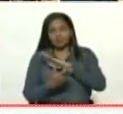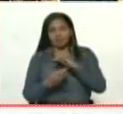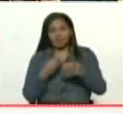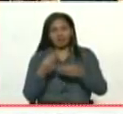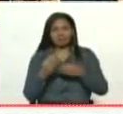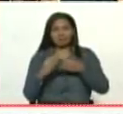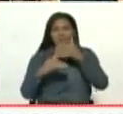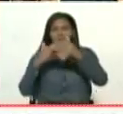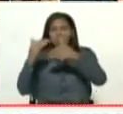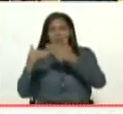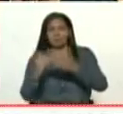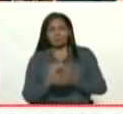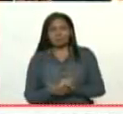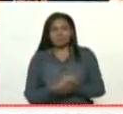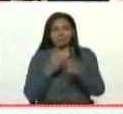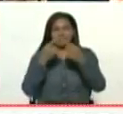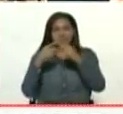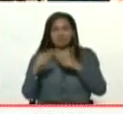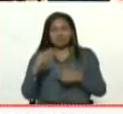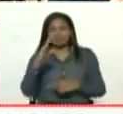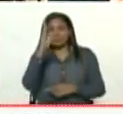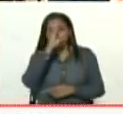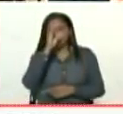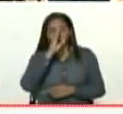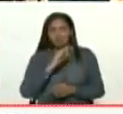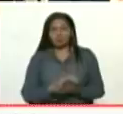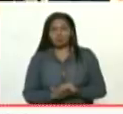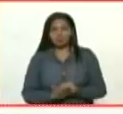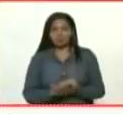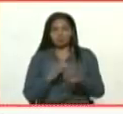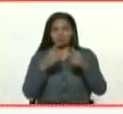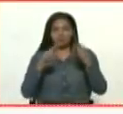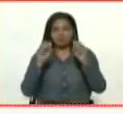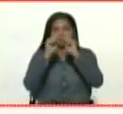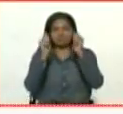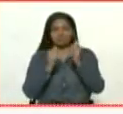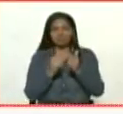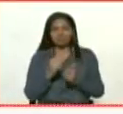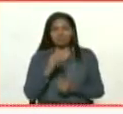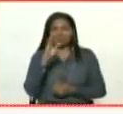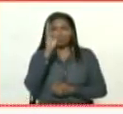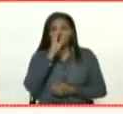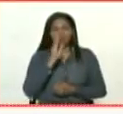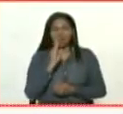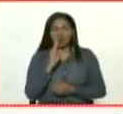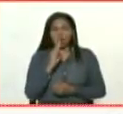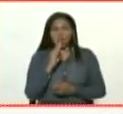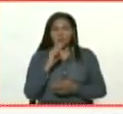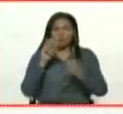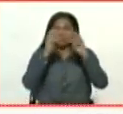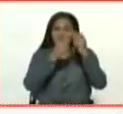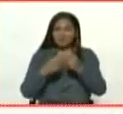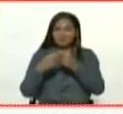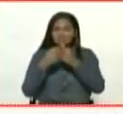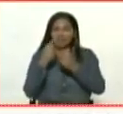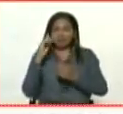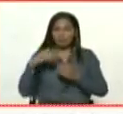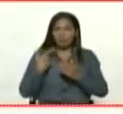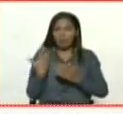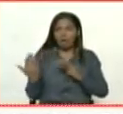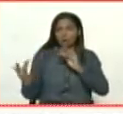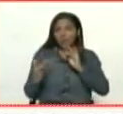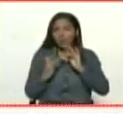creando. Es otra banca, pues, están haciendo otro sistema bancario y financiero que permite